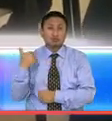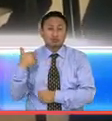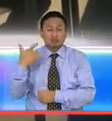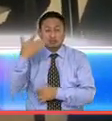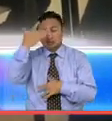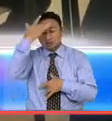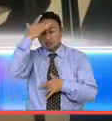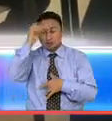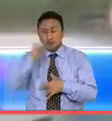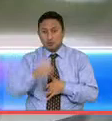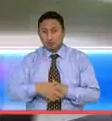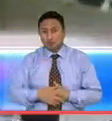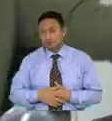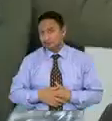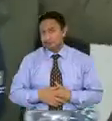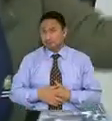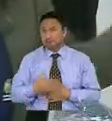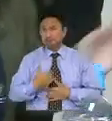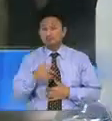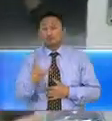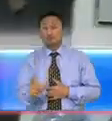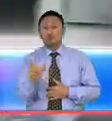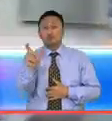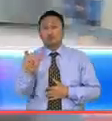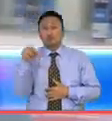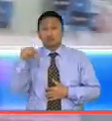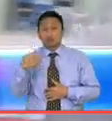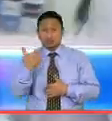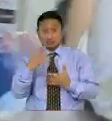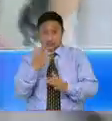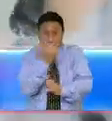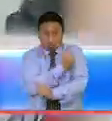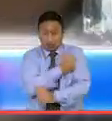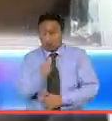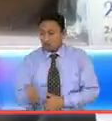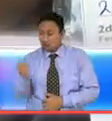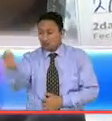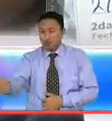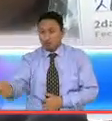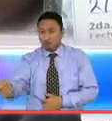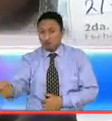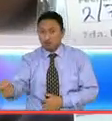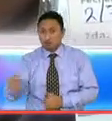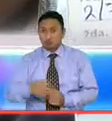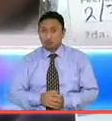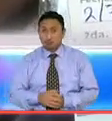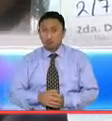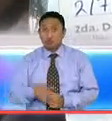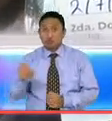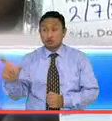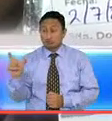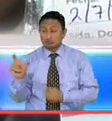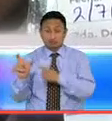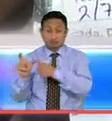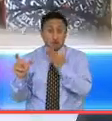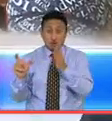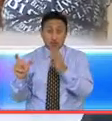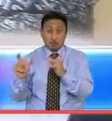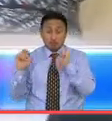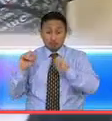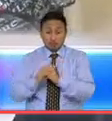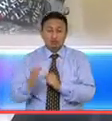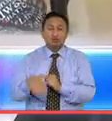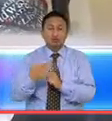enfermedades catastróficas. Los carnets de vacunación se entregan luego de colocada la inyección. Quienes ya fueron inoculados y no cuentan con el documento, lo